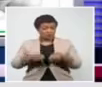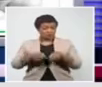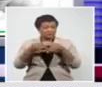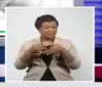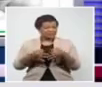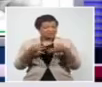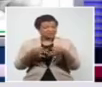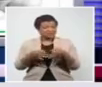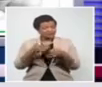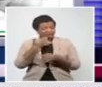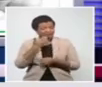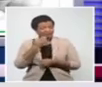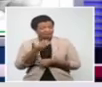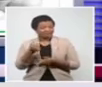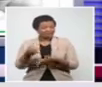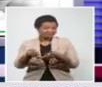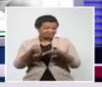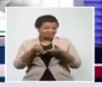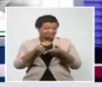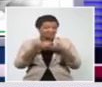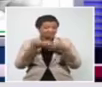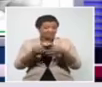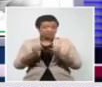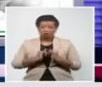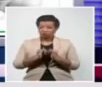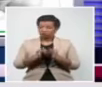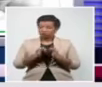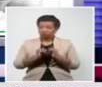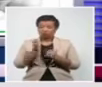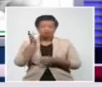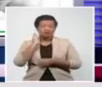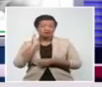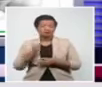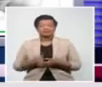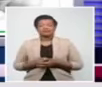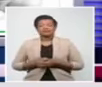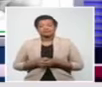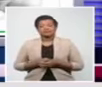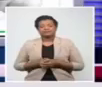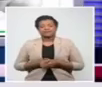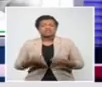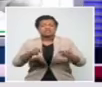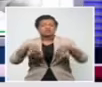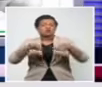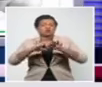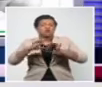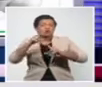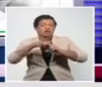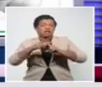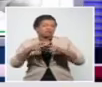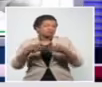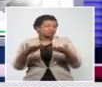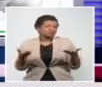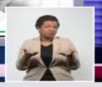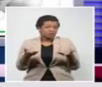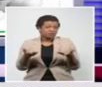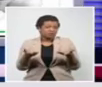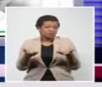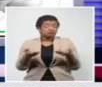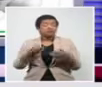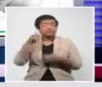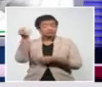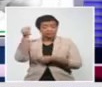tan colaborador con estos espacios de conferencia. Cuéntanos, Miguel, ¿cuál es la situación epidemiológica? Sabemos que Guantánamo